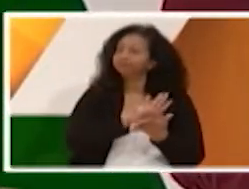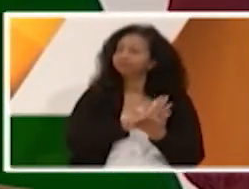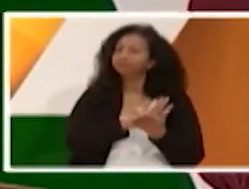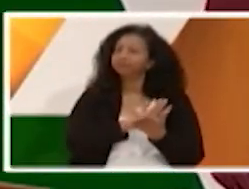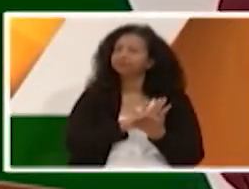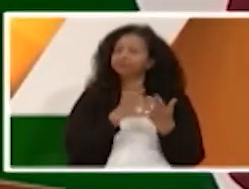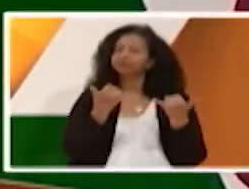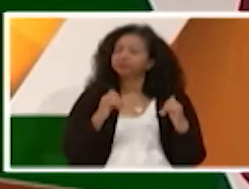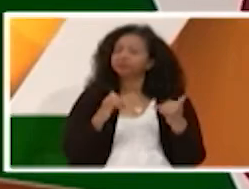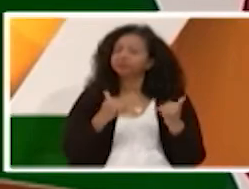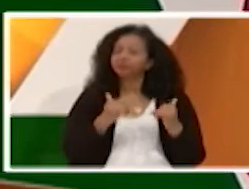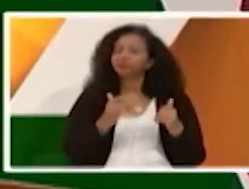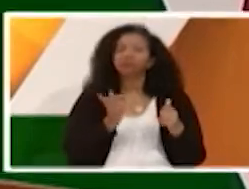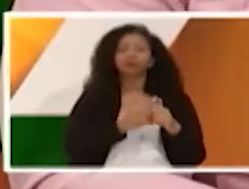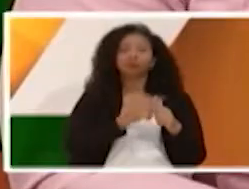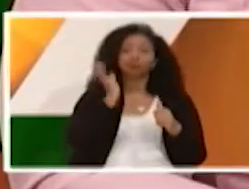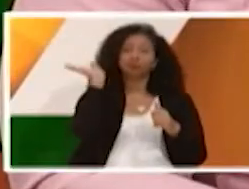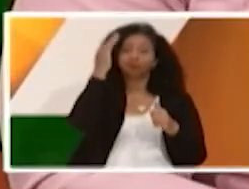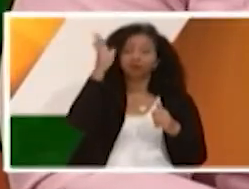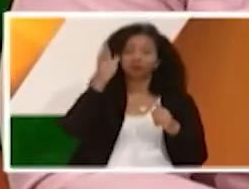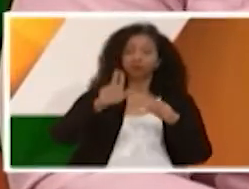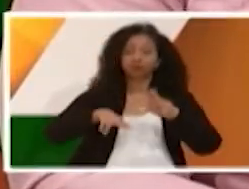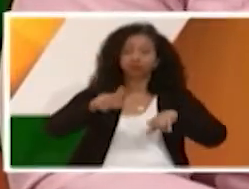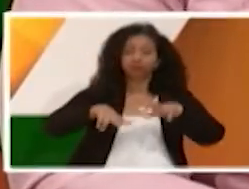¿Cuáles fueron esas disciplinas? Bádminton, atletismo,